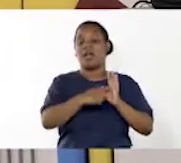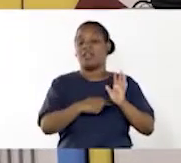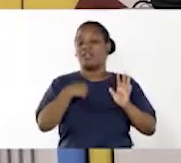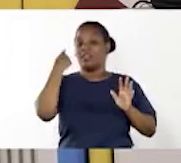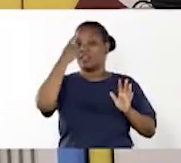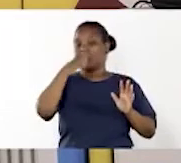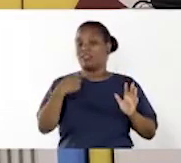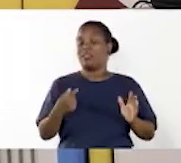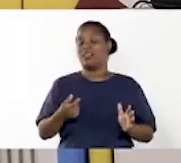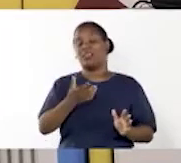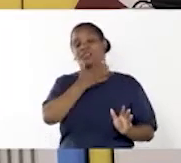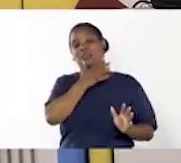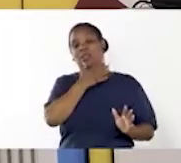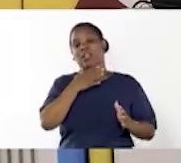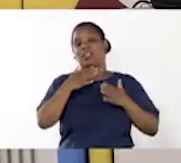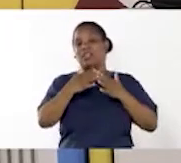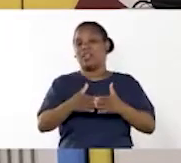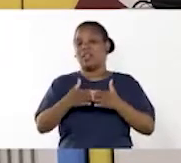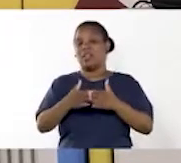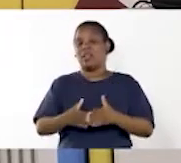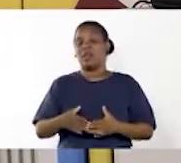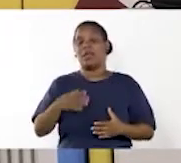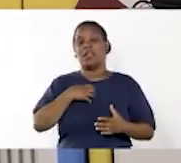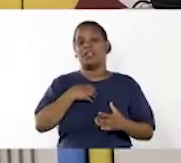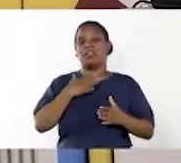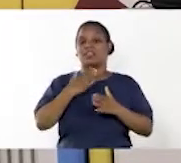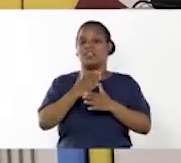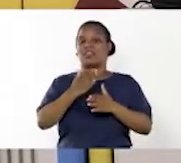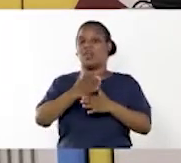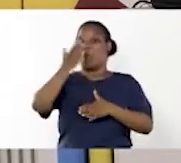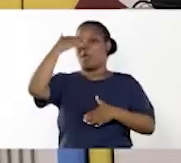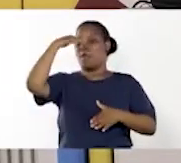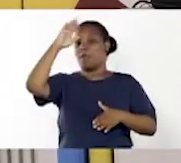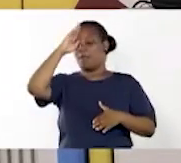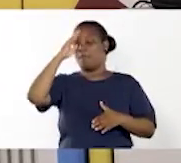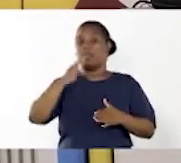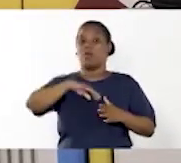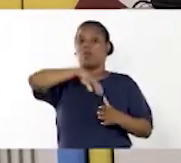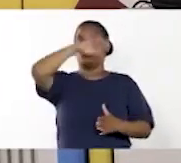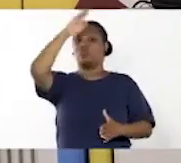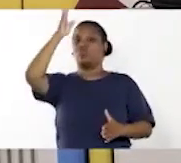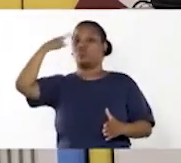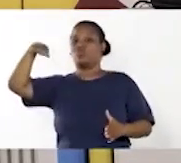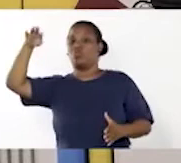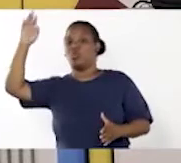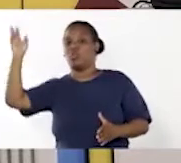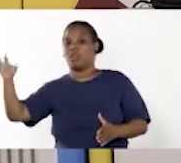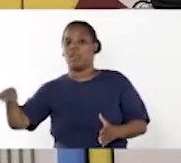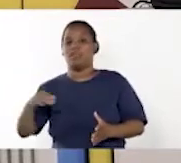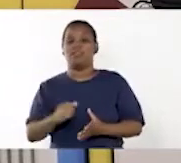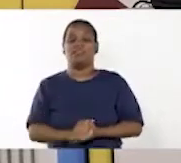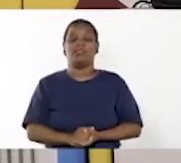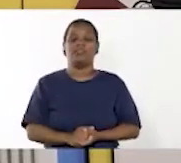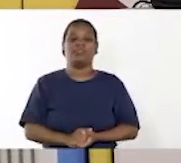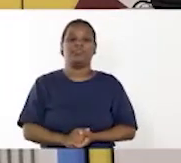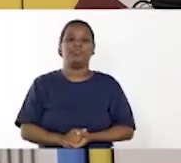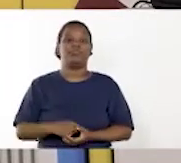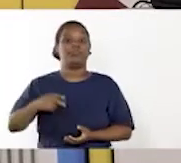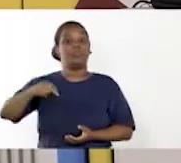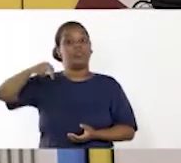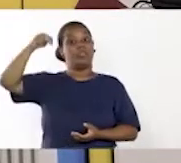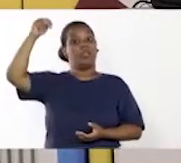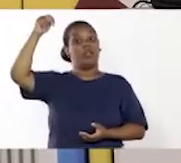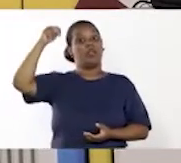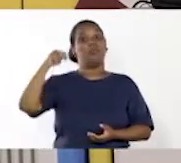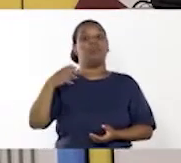similares la tiene Granma y la tiene Santiago de Cuba, con sus montañas ahí, lo que al norte tienen